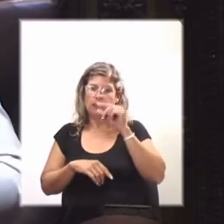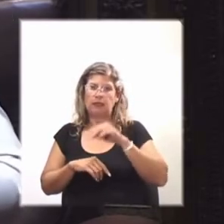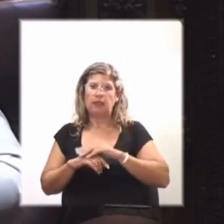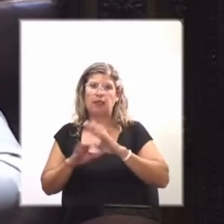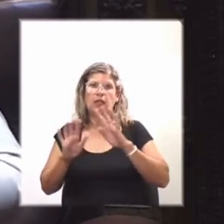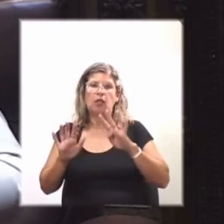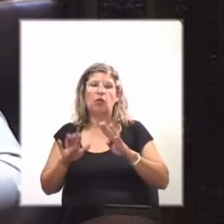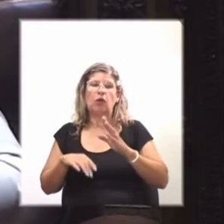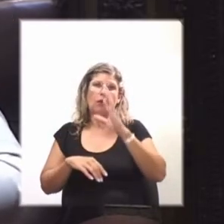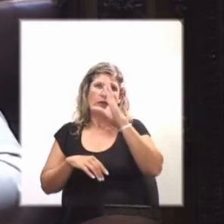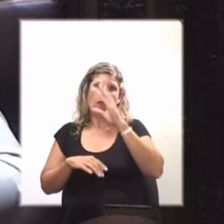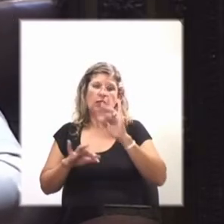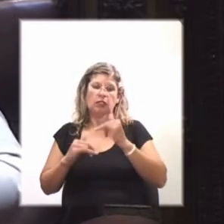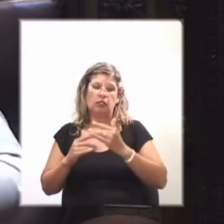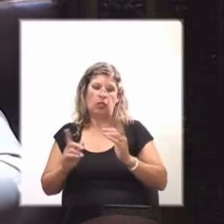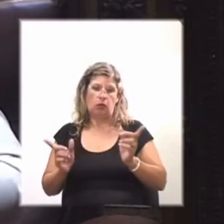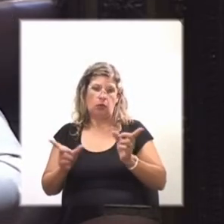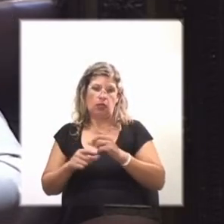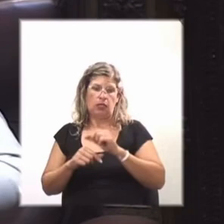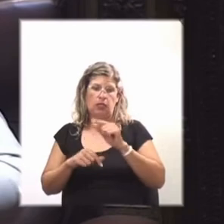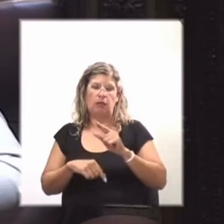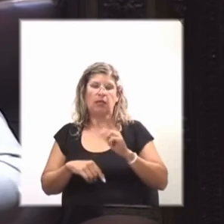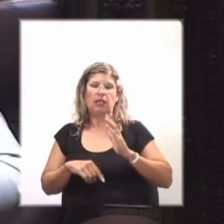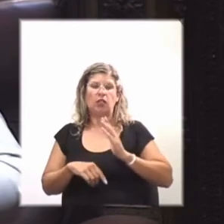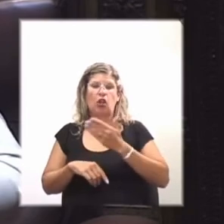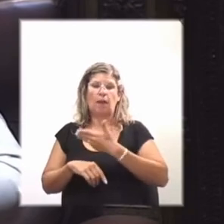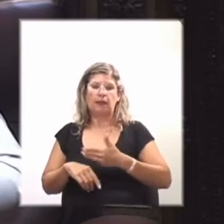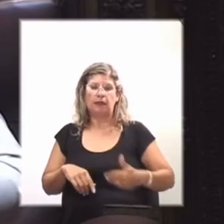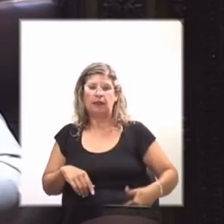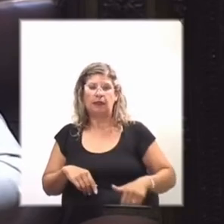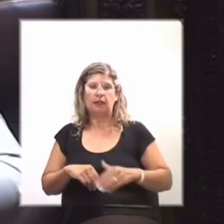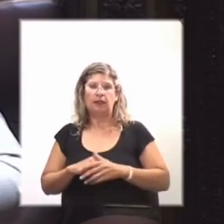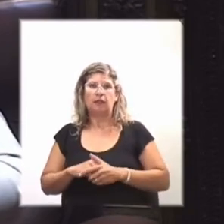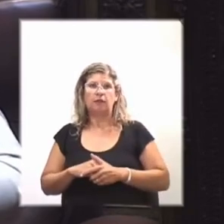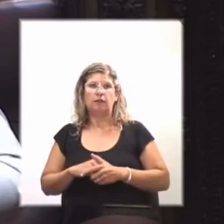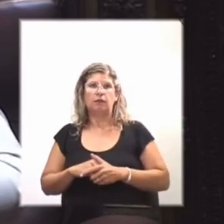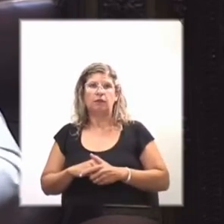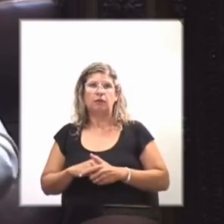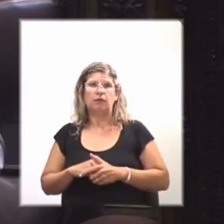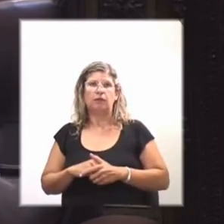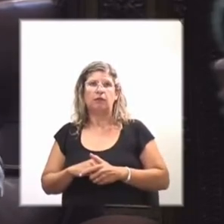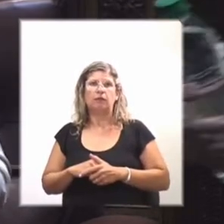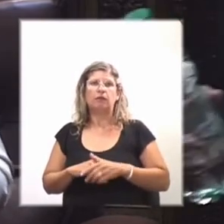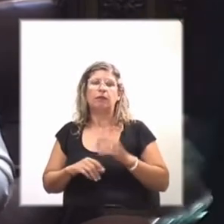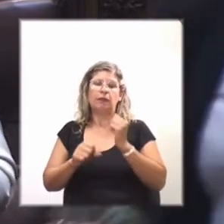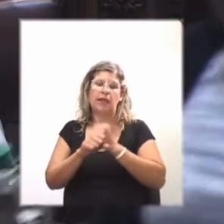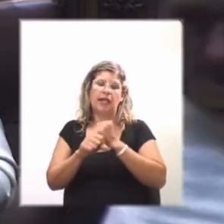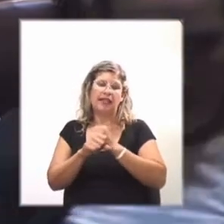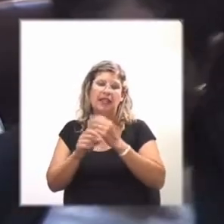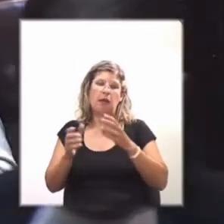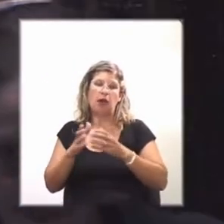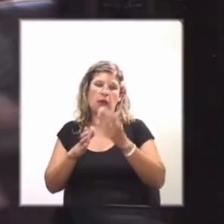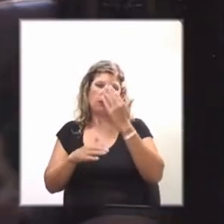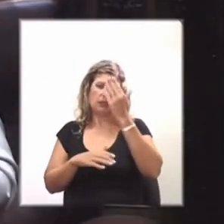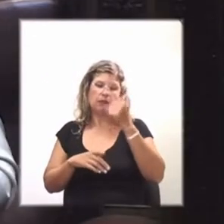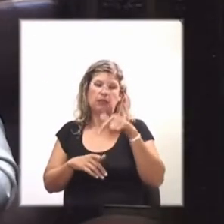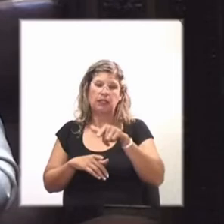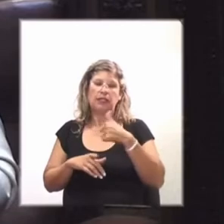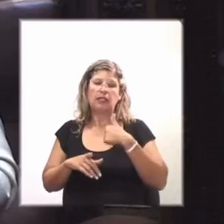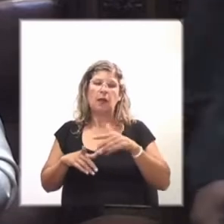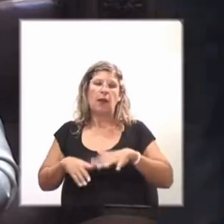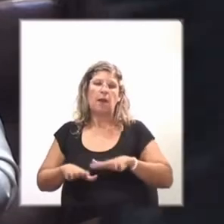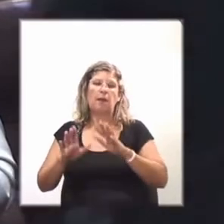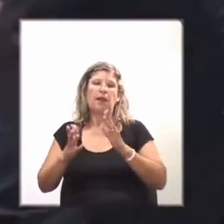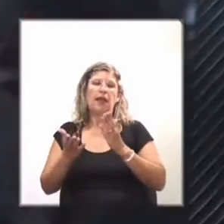de febrero y con esto voy a terminar, señora presidenta. La militancia frente amplista, decía Seregni, estaba preparada